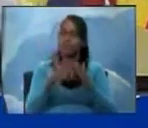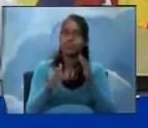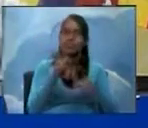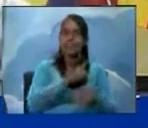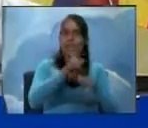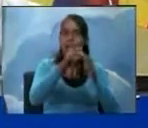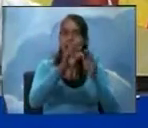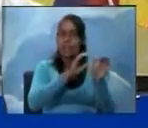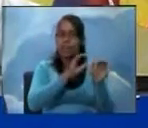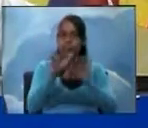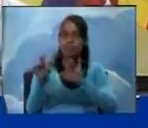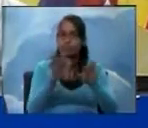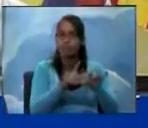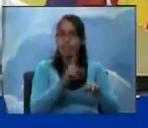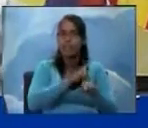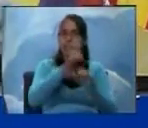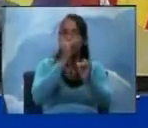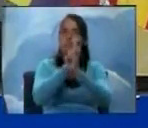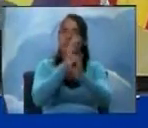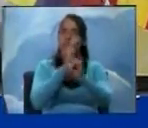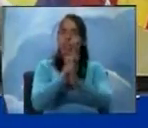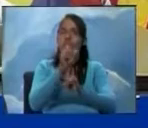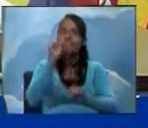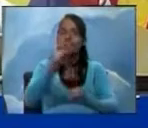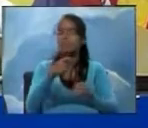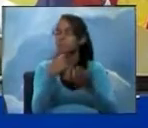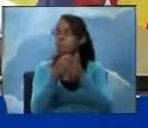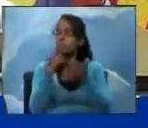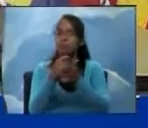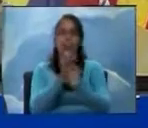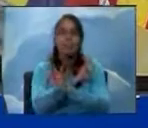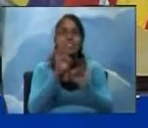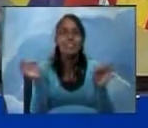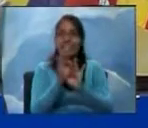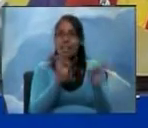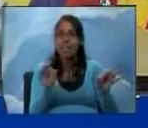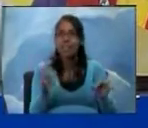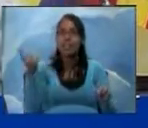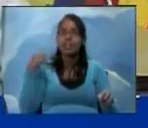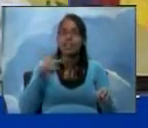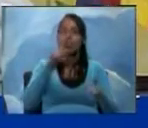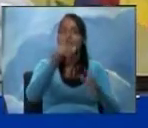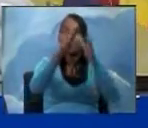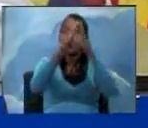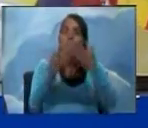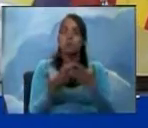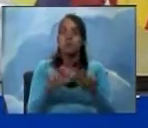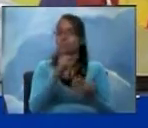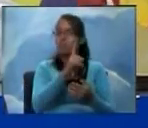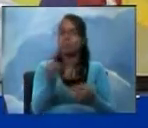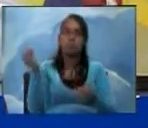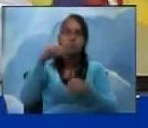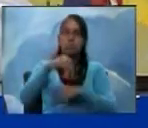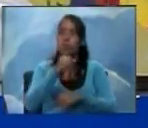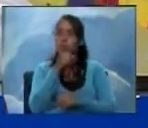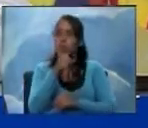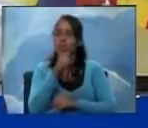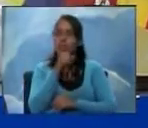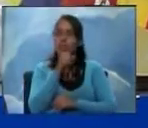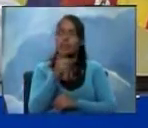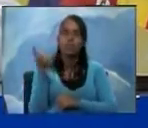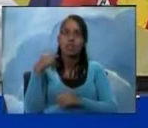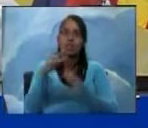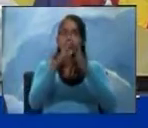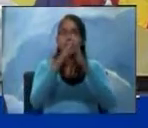en la concordancia, en la computadora, sin pagar nada. Tienes una Biblia que no se pone vieja. Tienes